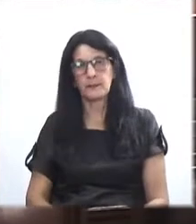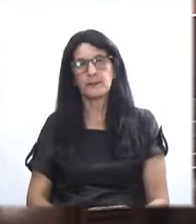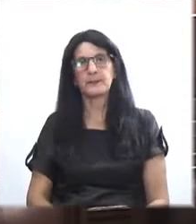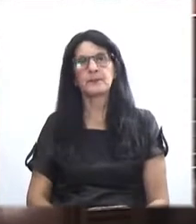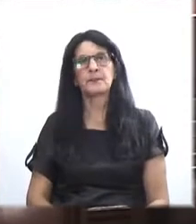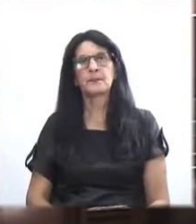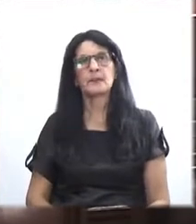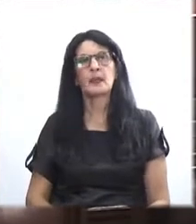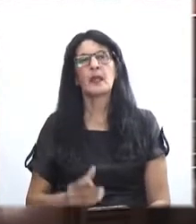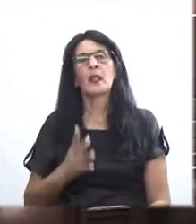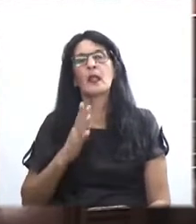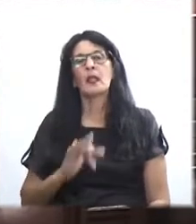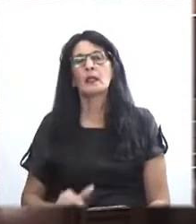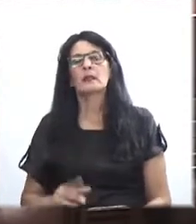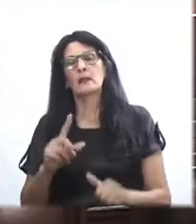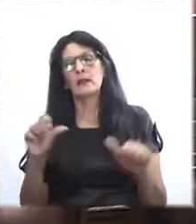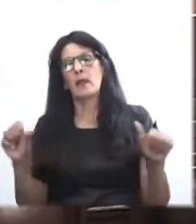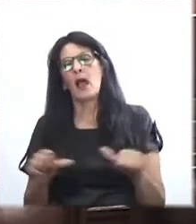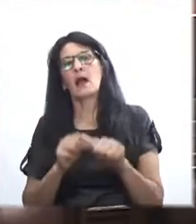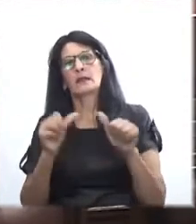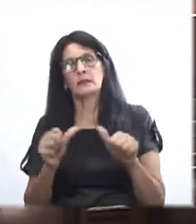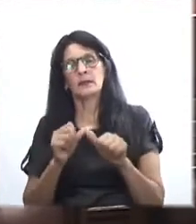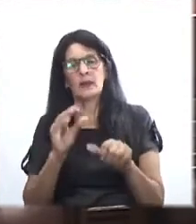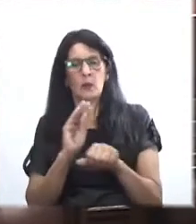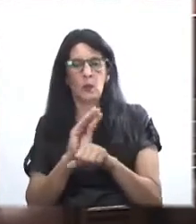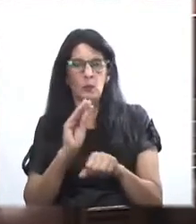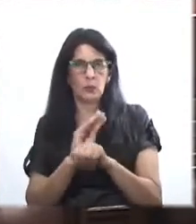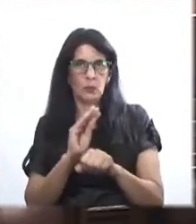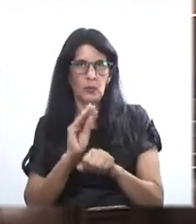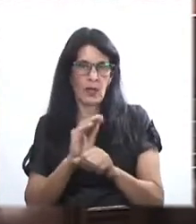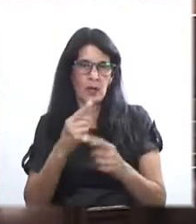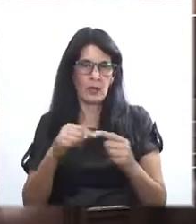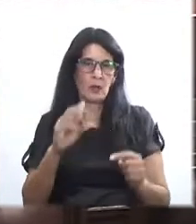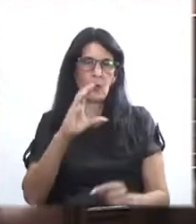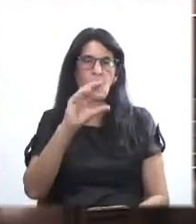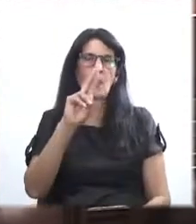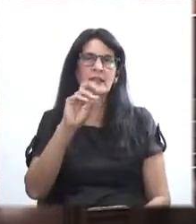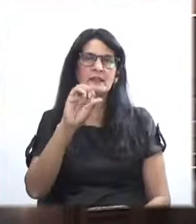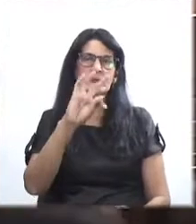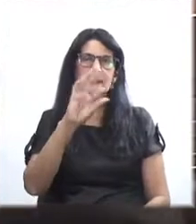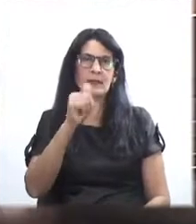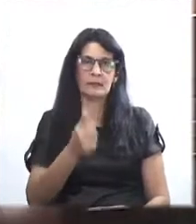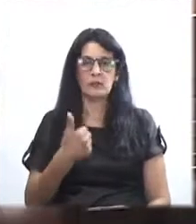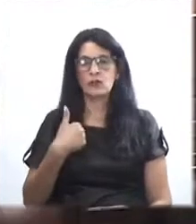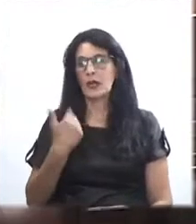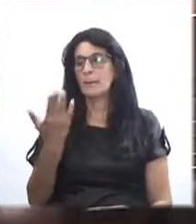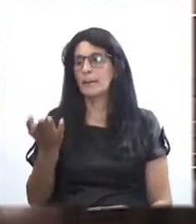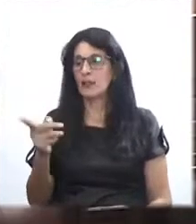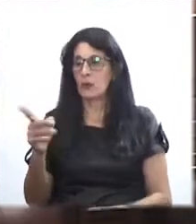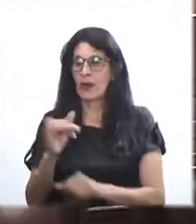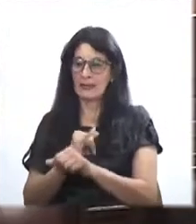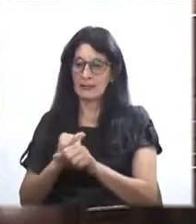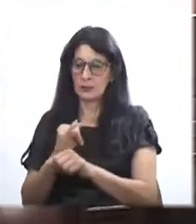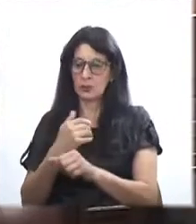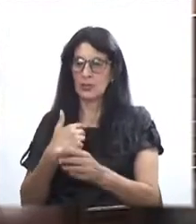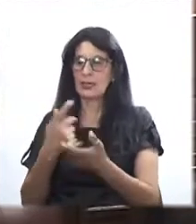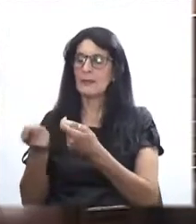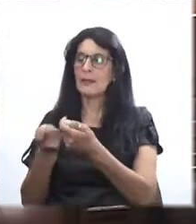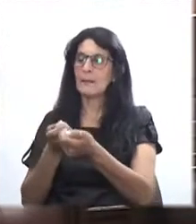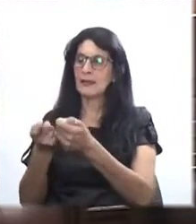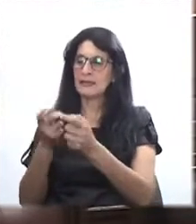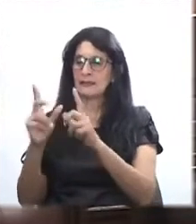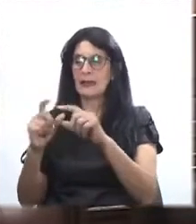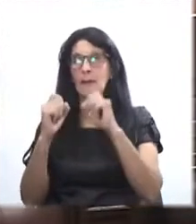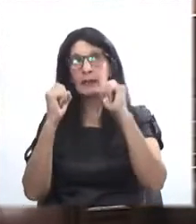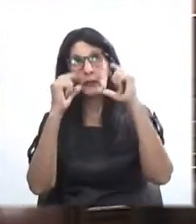que tiene una actividad cultural y de investigación social, el Instituto Cuesta Duarte. Entonces yo le pido a ese instituto que me preste la personería jurídica,